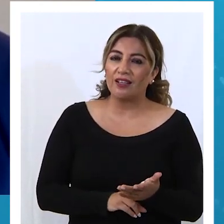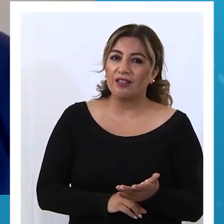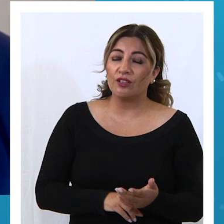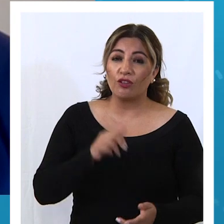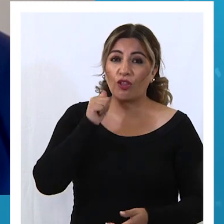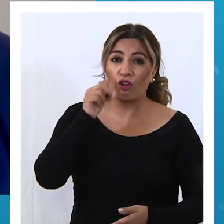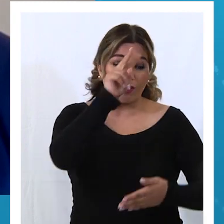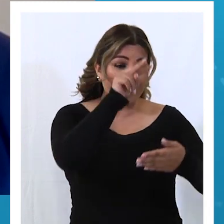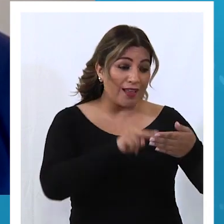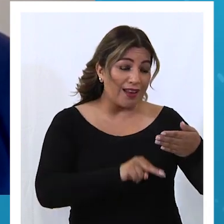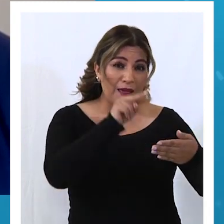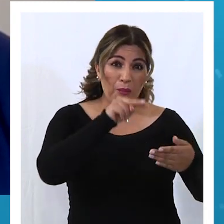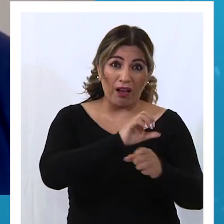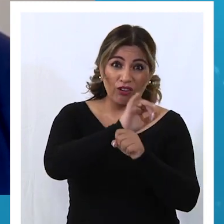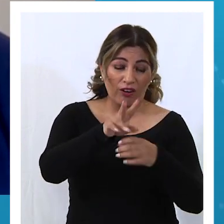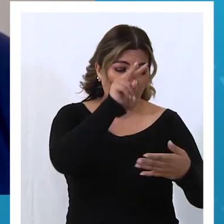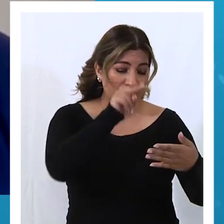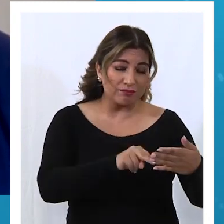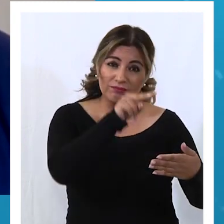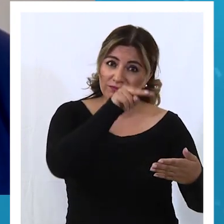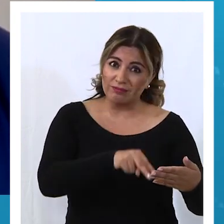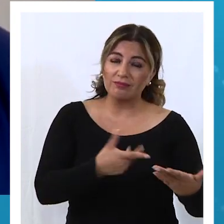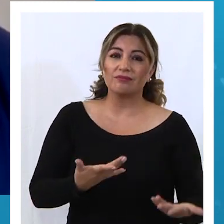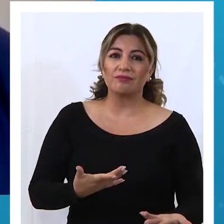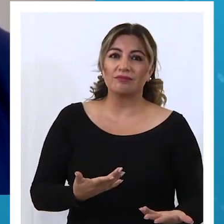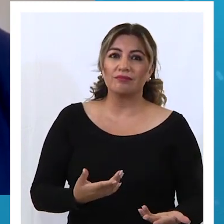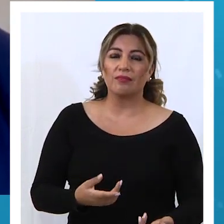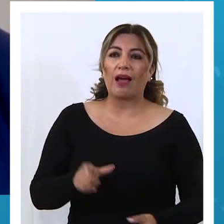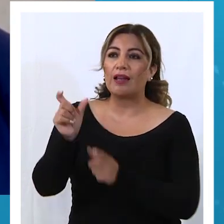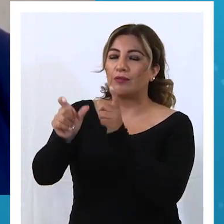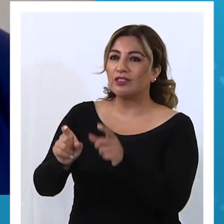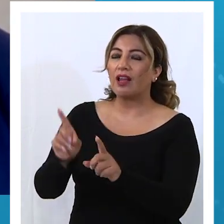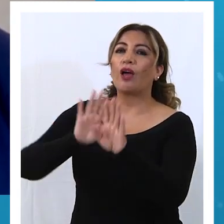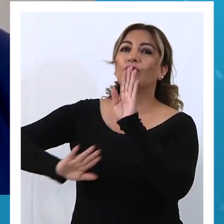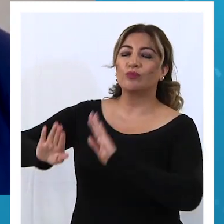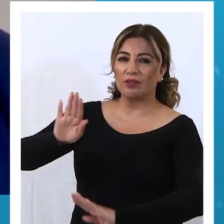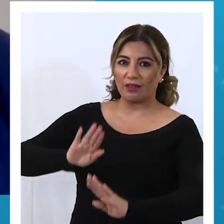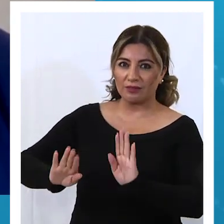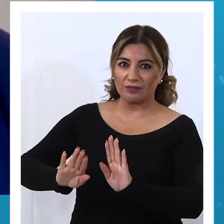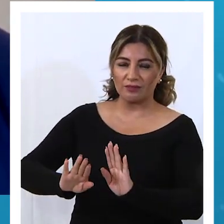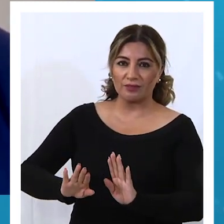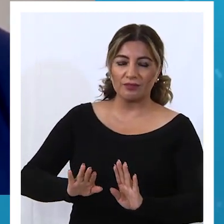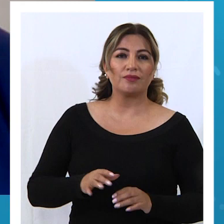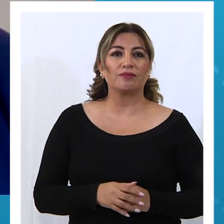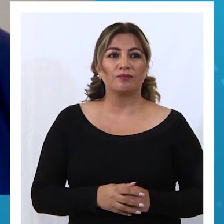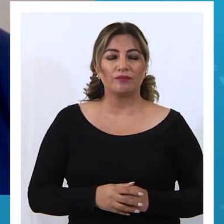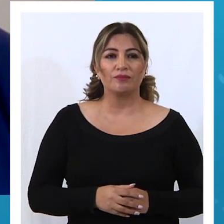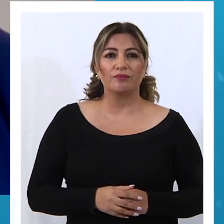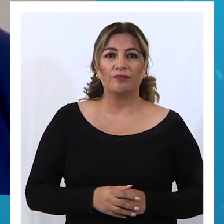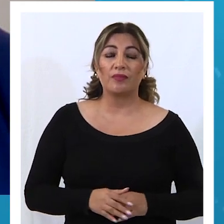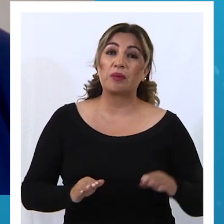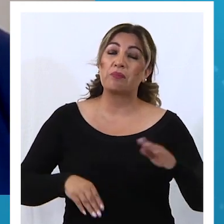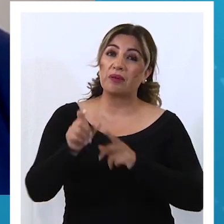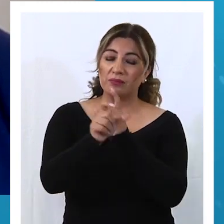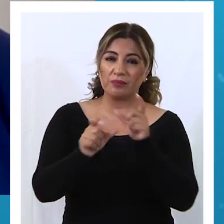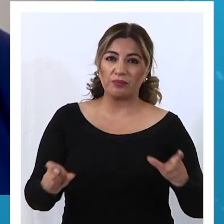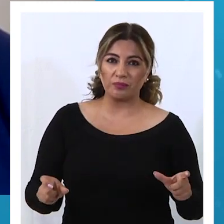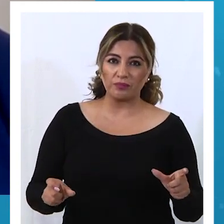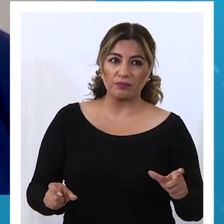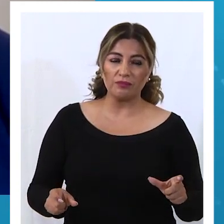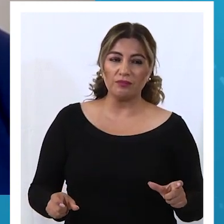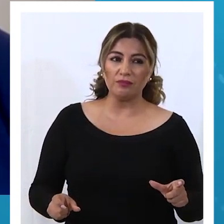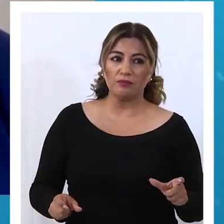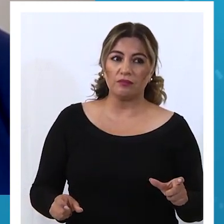que cada día que yo leo más sobre este tema, yo creo que tenemos que cuidar a la gente vulnerable, pero la inmensa mayoría de la